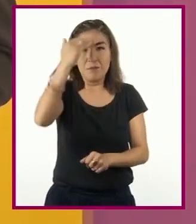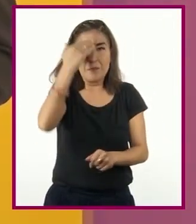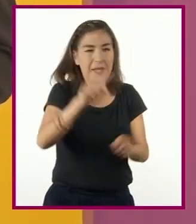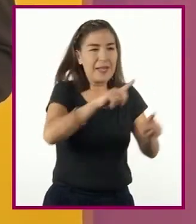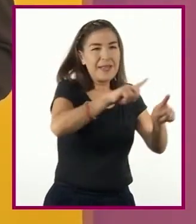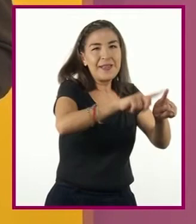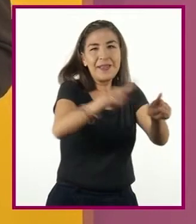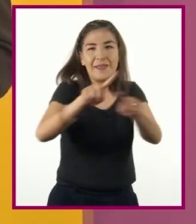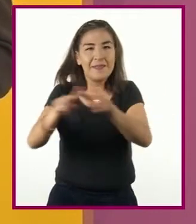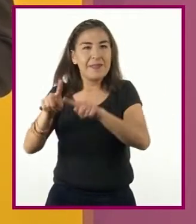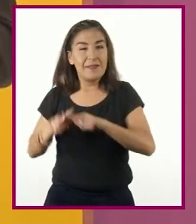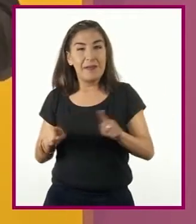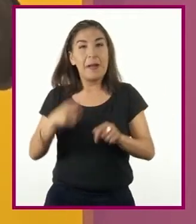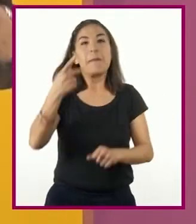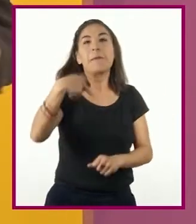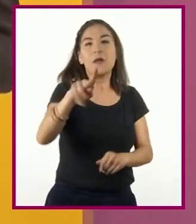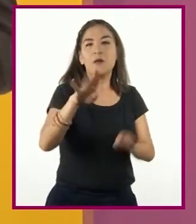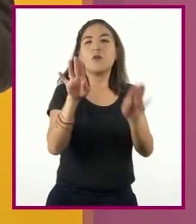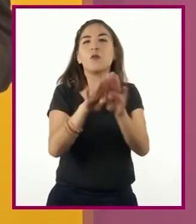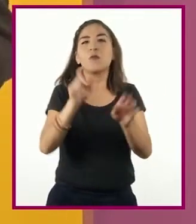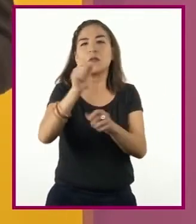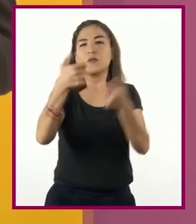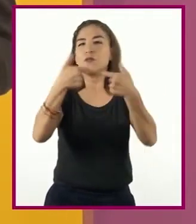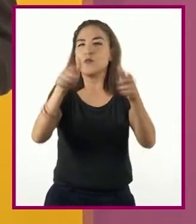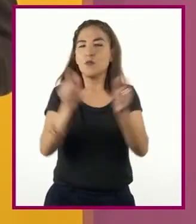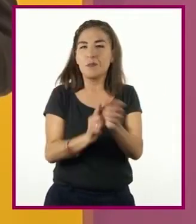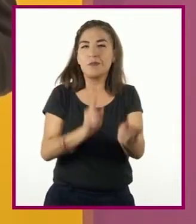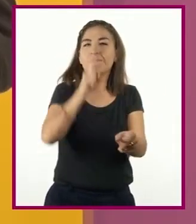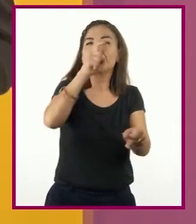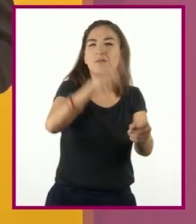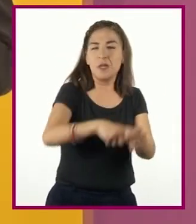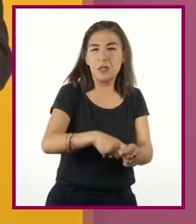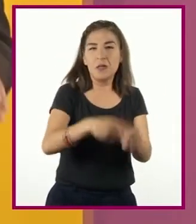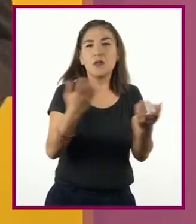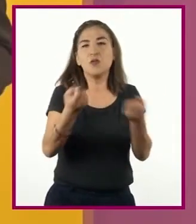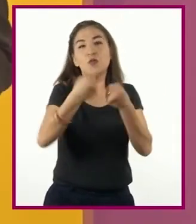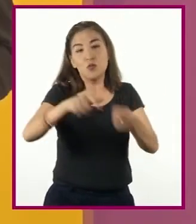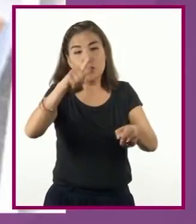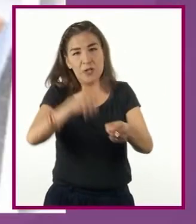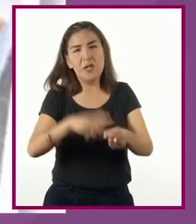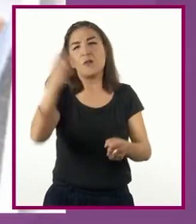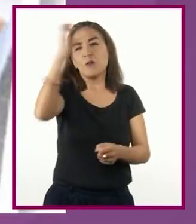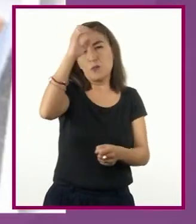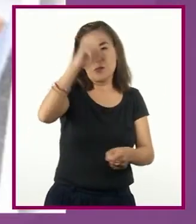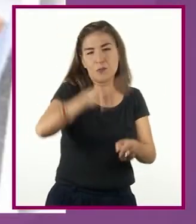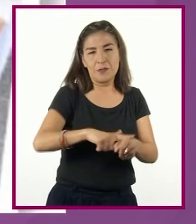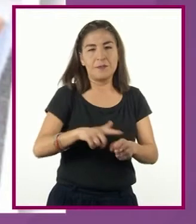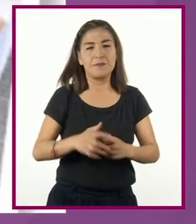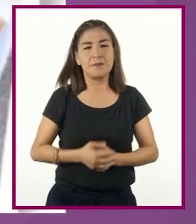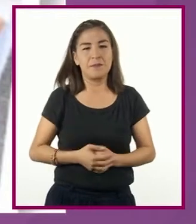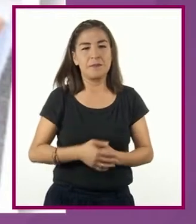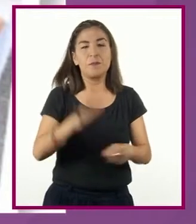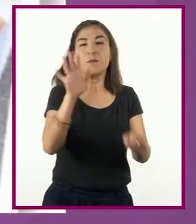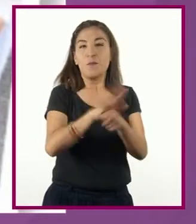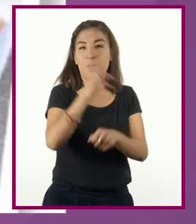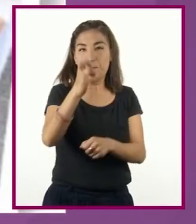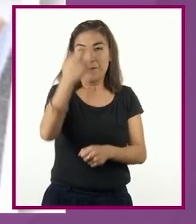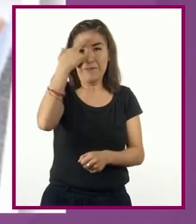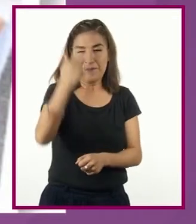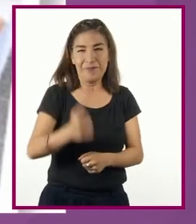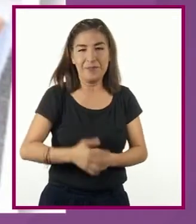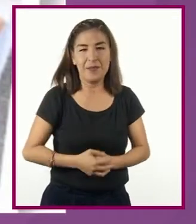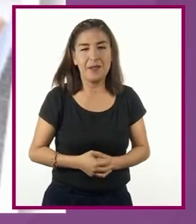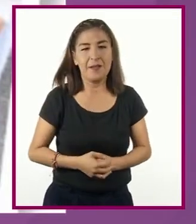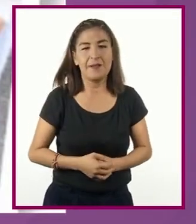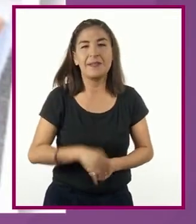diferente, pero a la vez como integrante de un grupo, ya sea social o cultural. Por lo tanto, en la